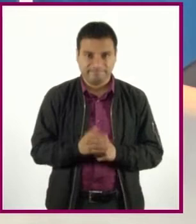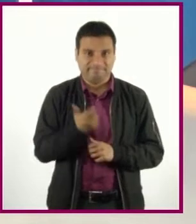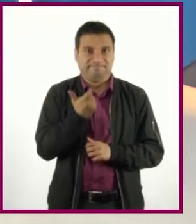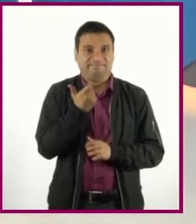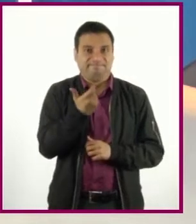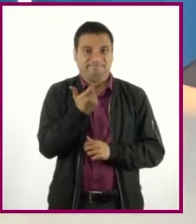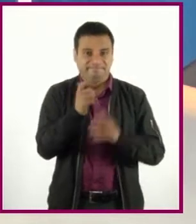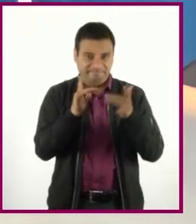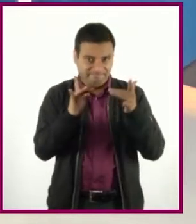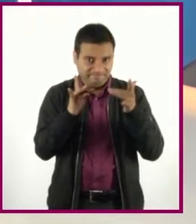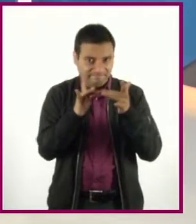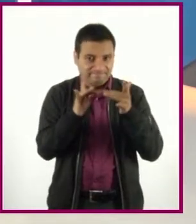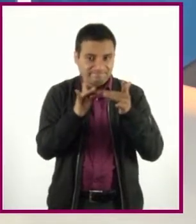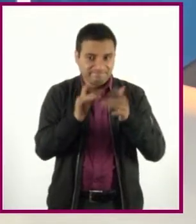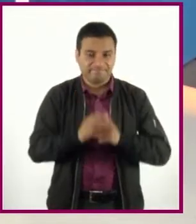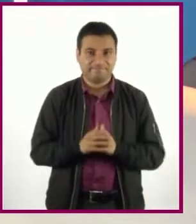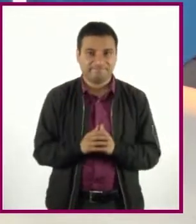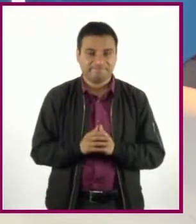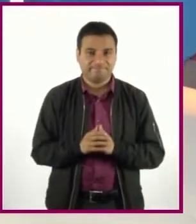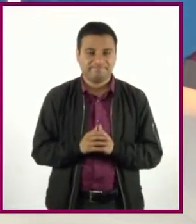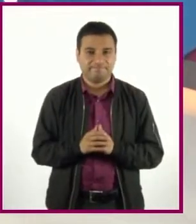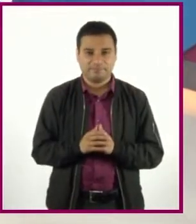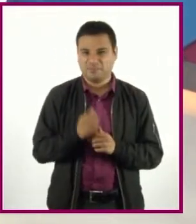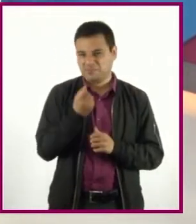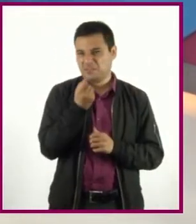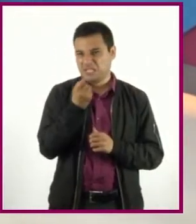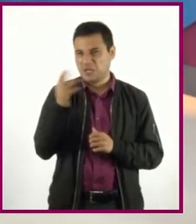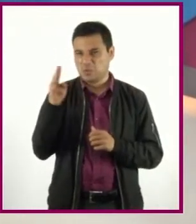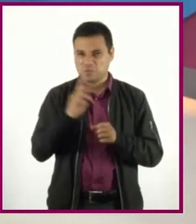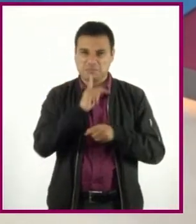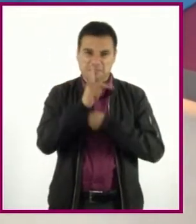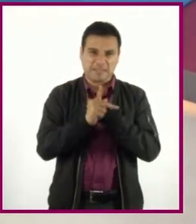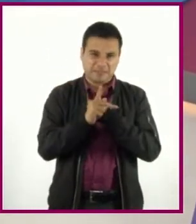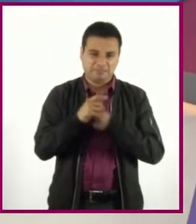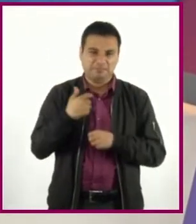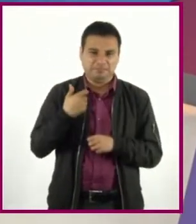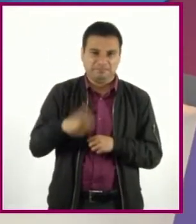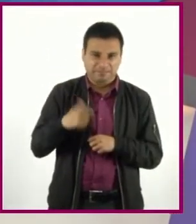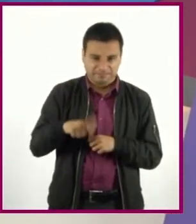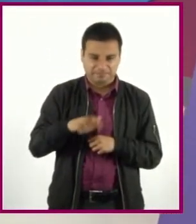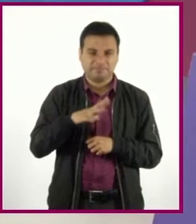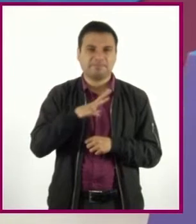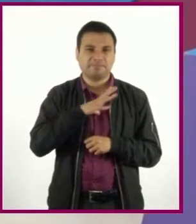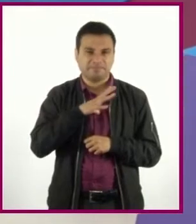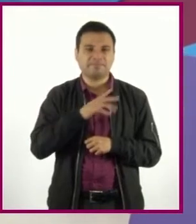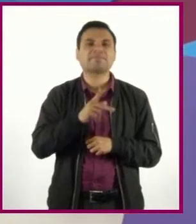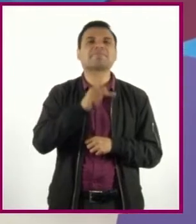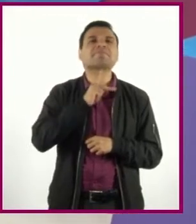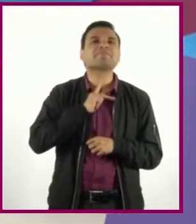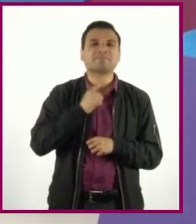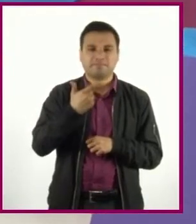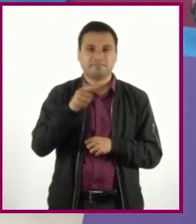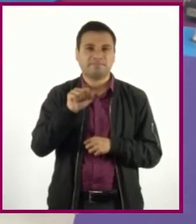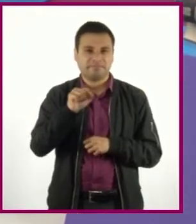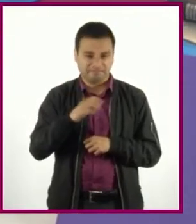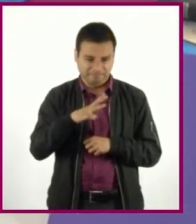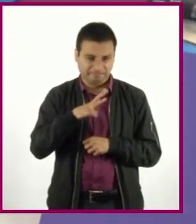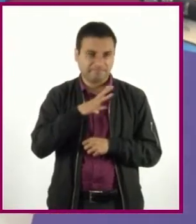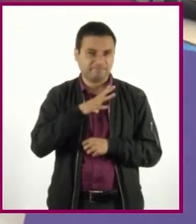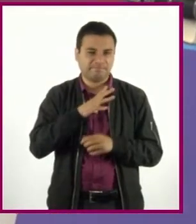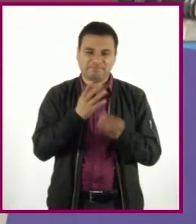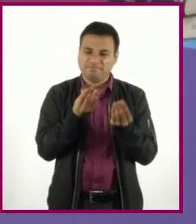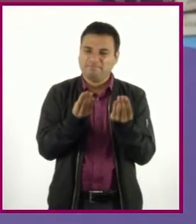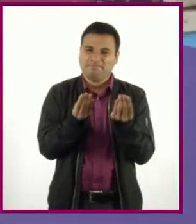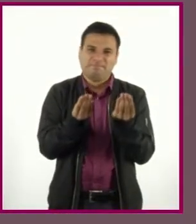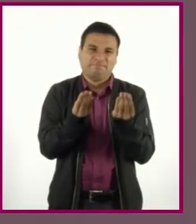económicos. Algunos países de Medio Oriente son muy ricos en recursos naturales, sobre todo en petróleo y gas